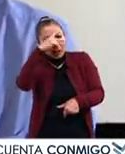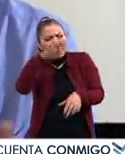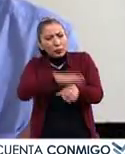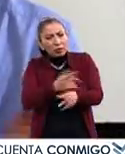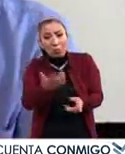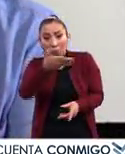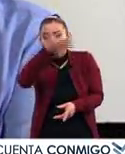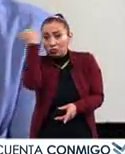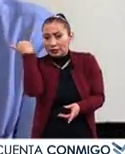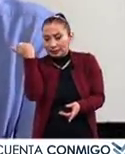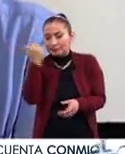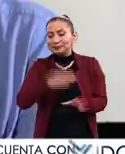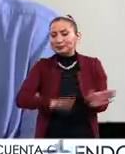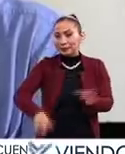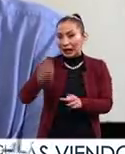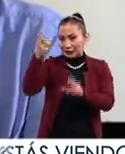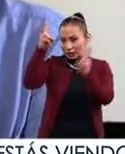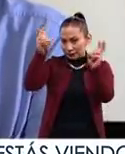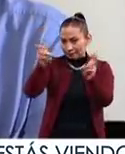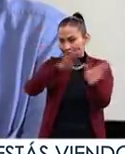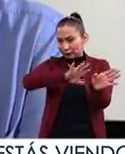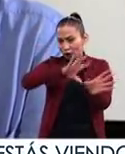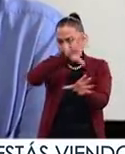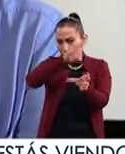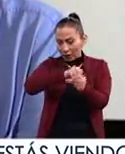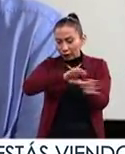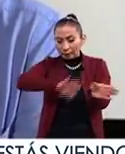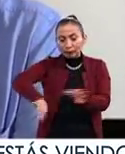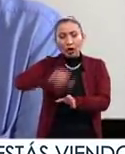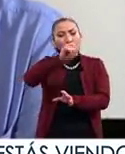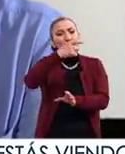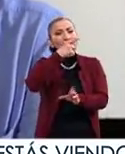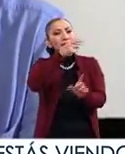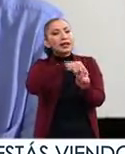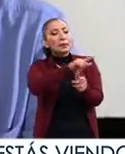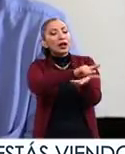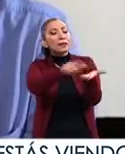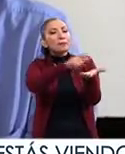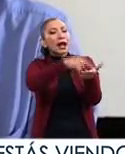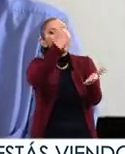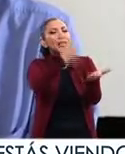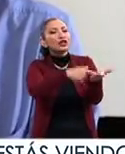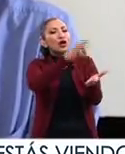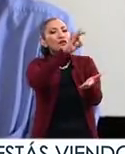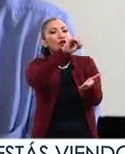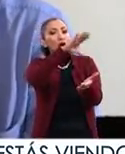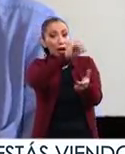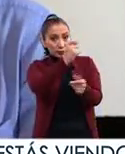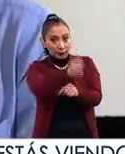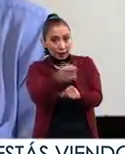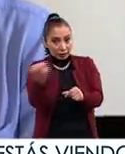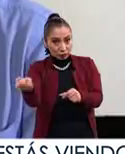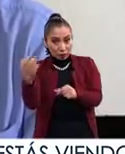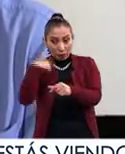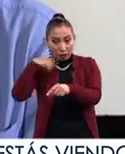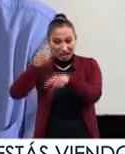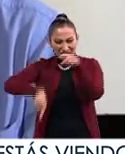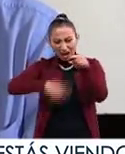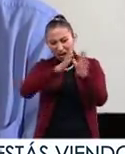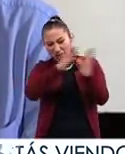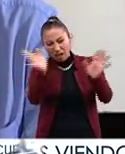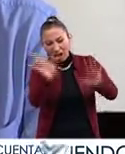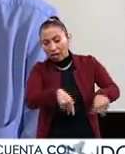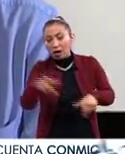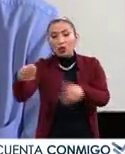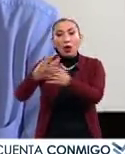Bueno, esto es en términos generales. En algún momento dijiste que había que limpiar la casa. ¿Eso es limpiar la casa? Una de